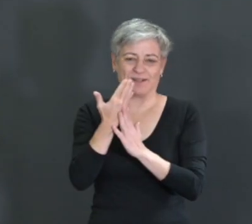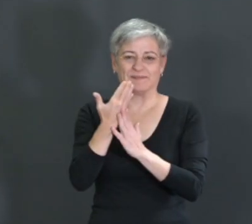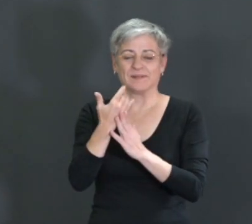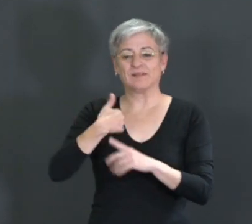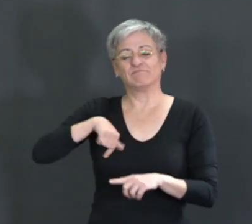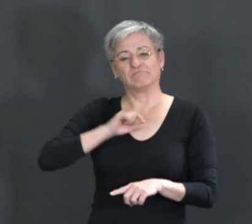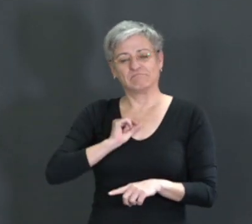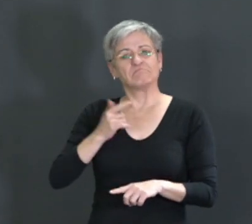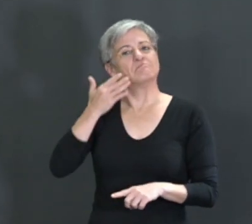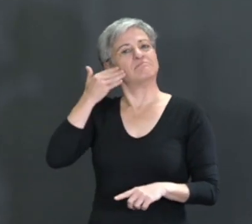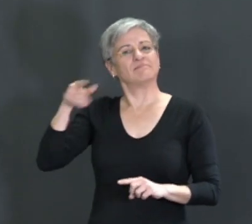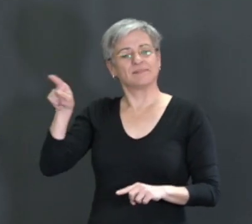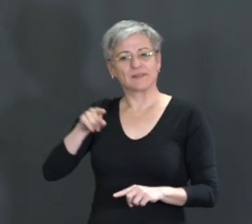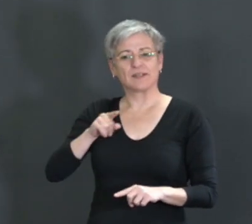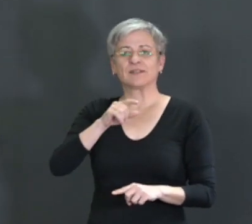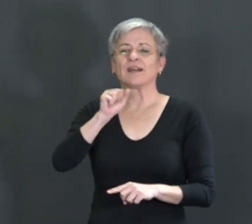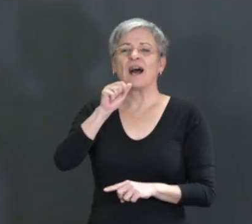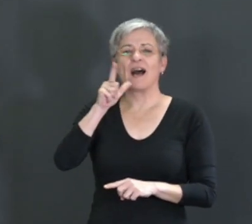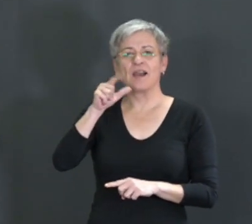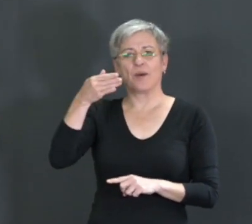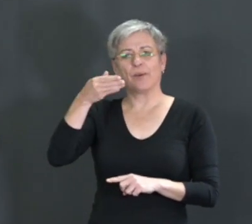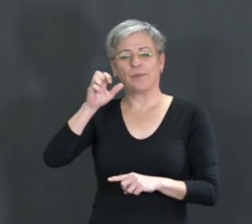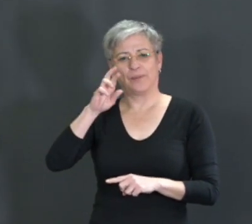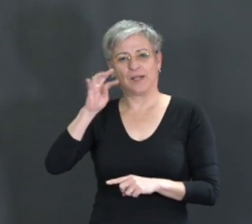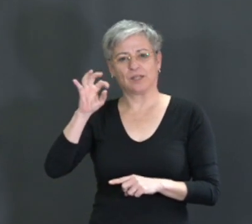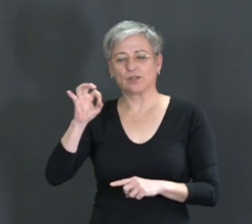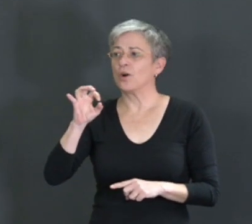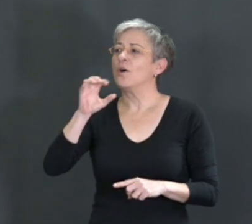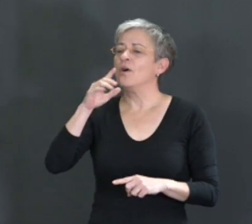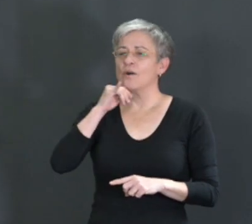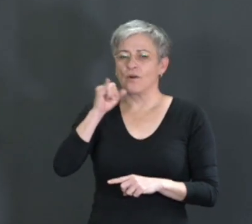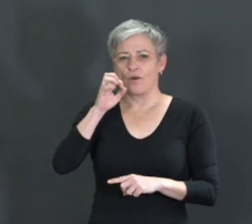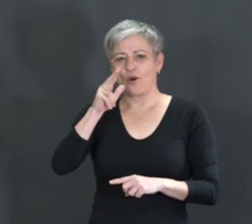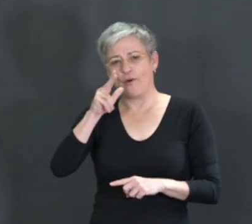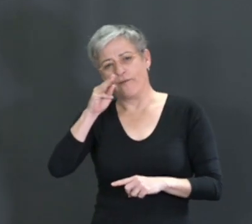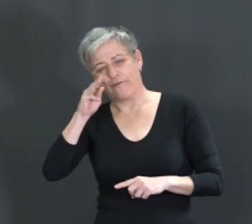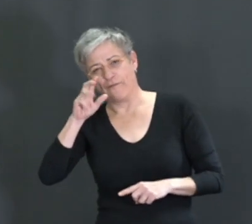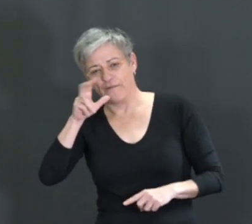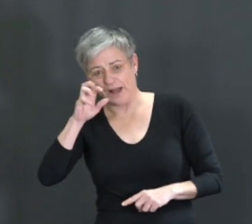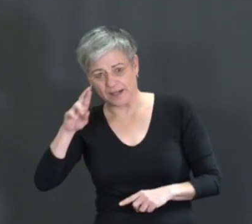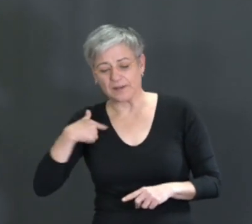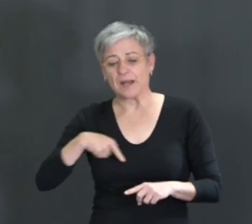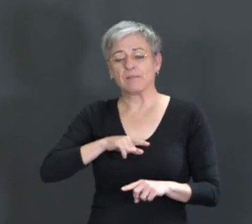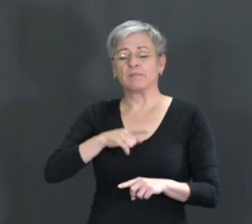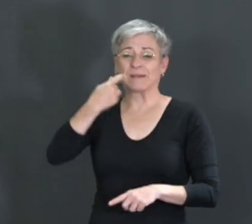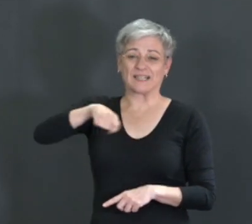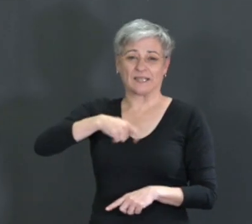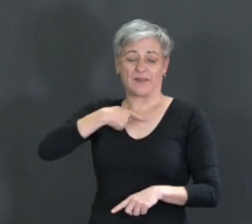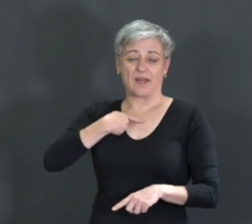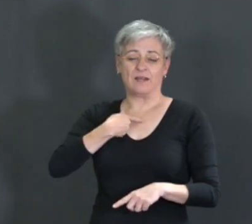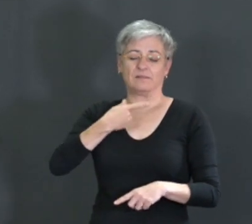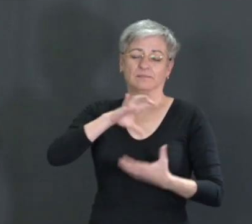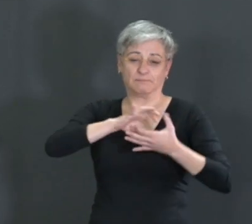de tener a Alberto Jofre, director gerente del Comité Paralímpico Español. Bueno, lo